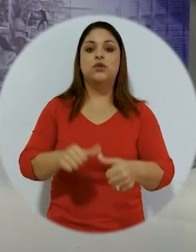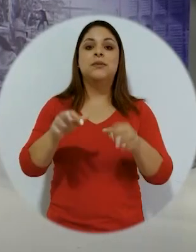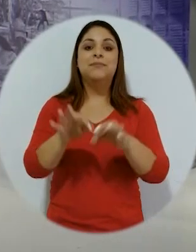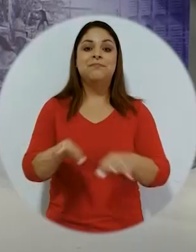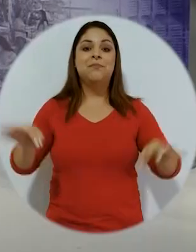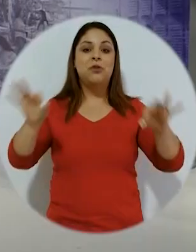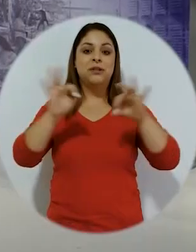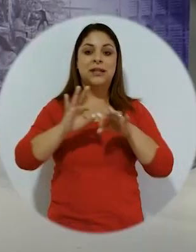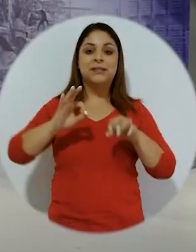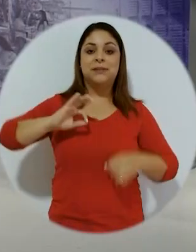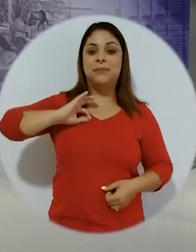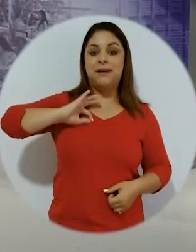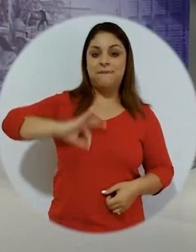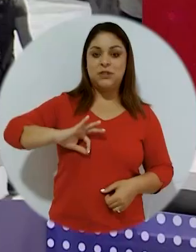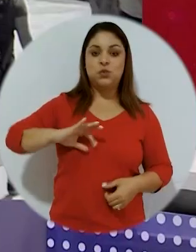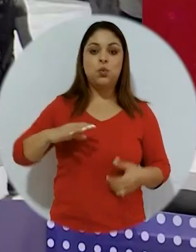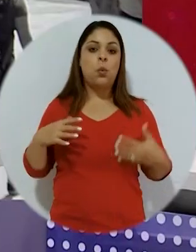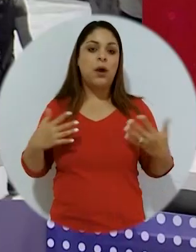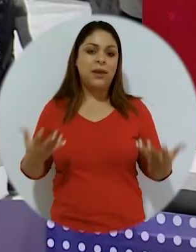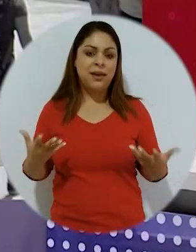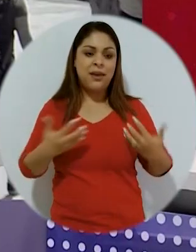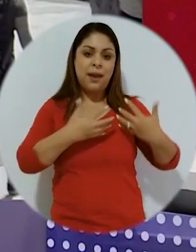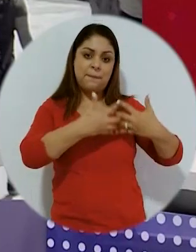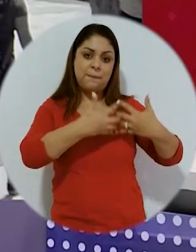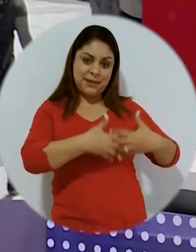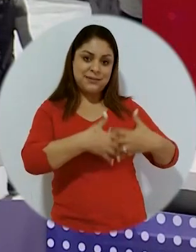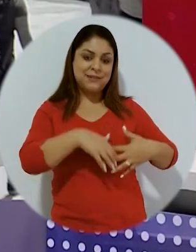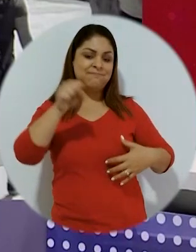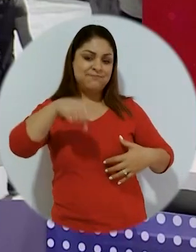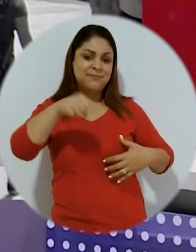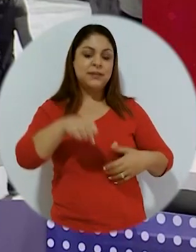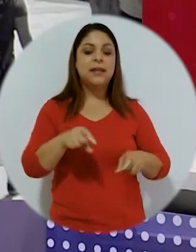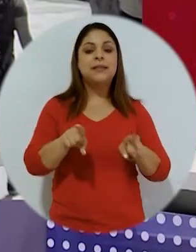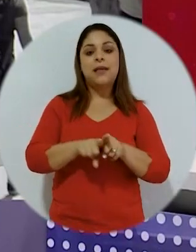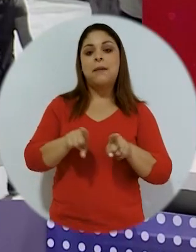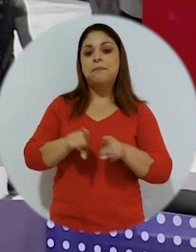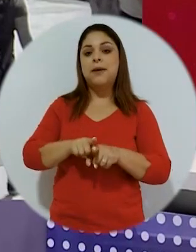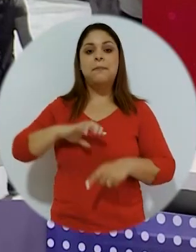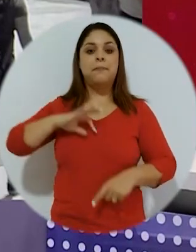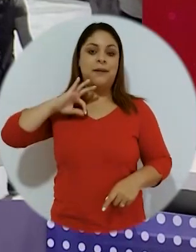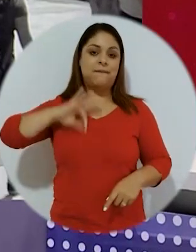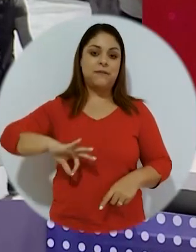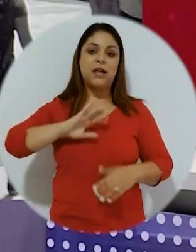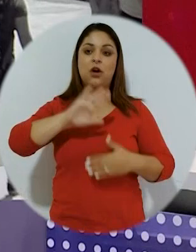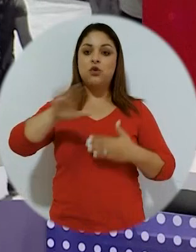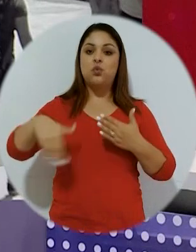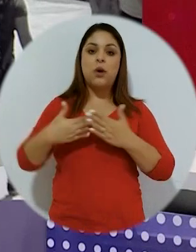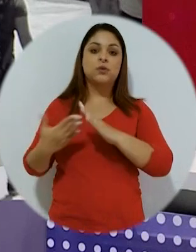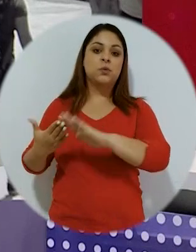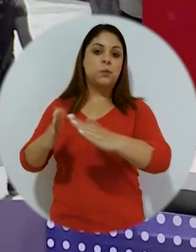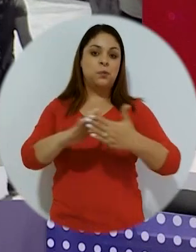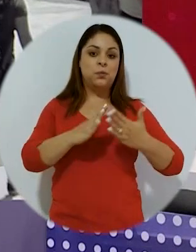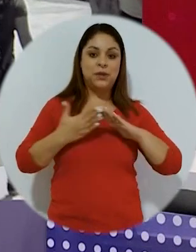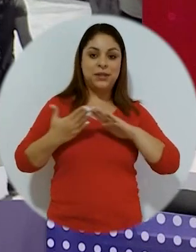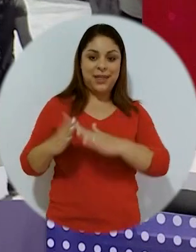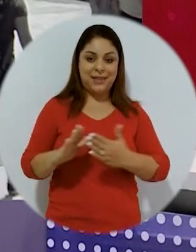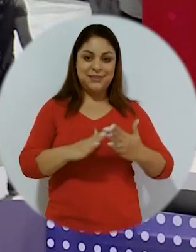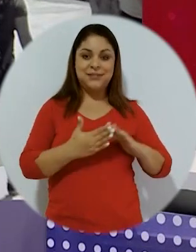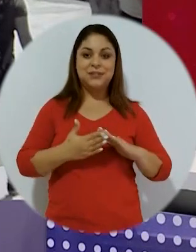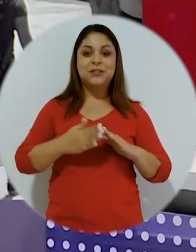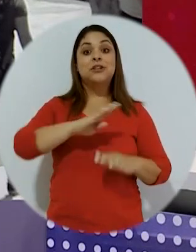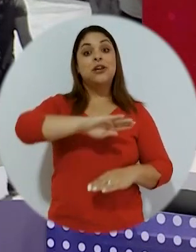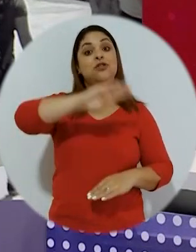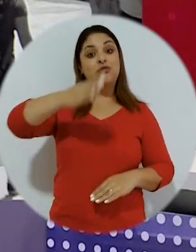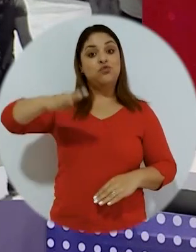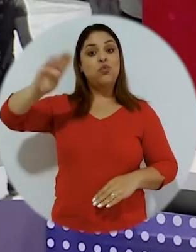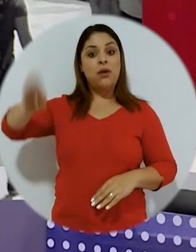tan importante que benefician, ¿verdad?, no solo a las empresas en general, sino también, sobre todo, lo más importante, a las